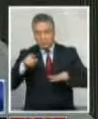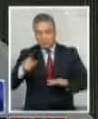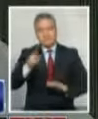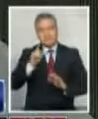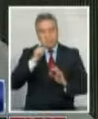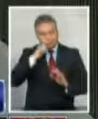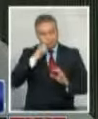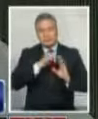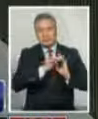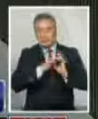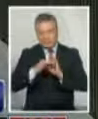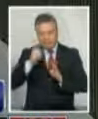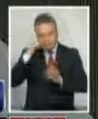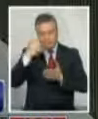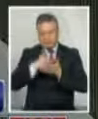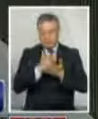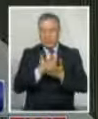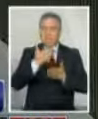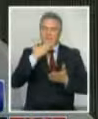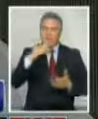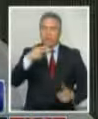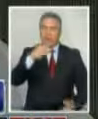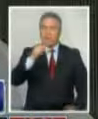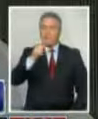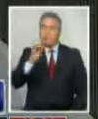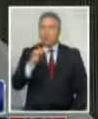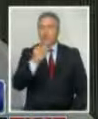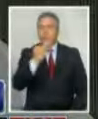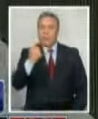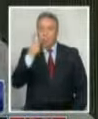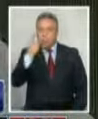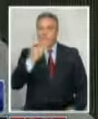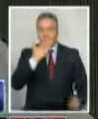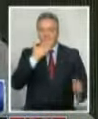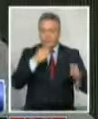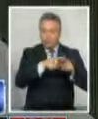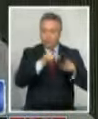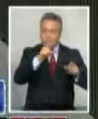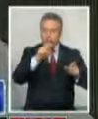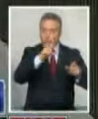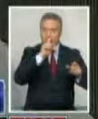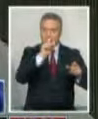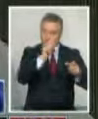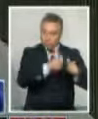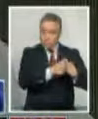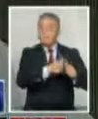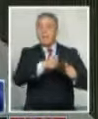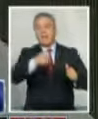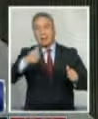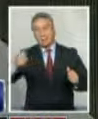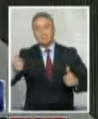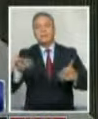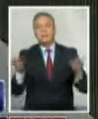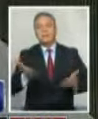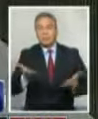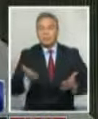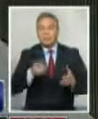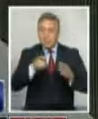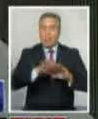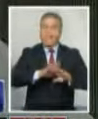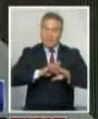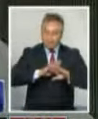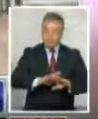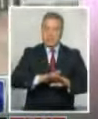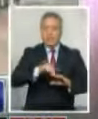técnica por la cual se estableció que el hito 1 iba a estar un poco alejado de la costa, y era precisamente para evitar